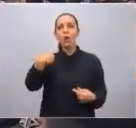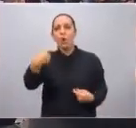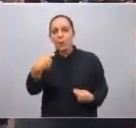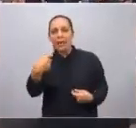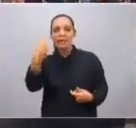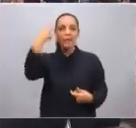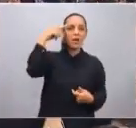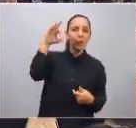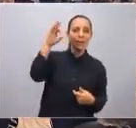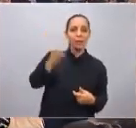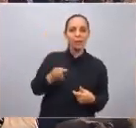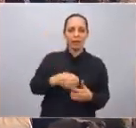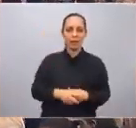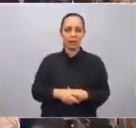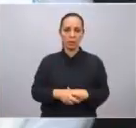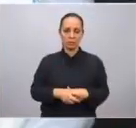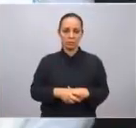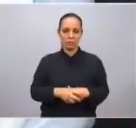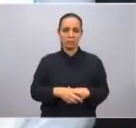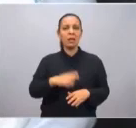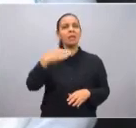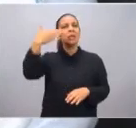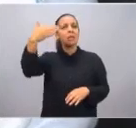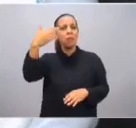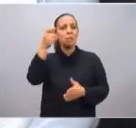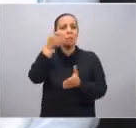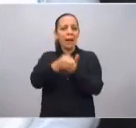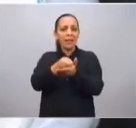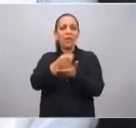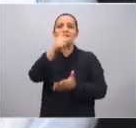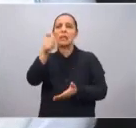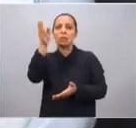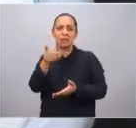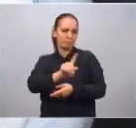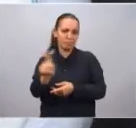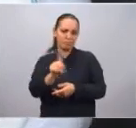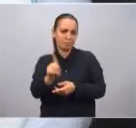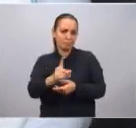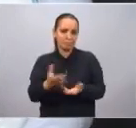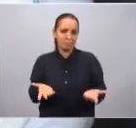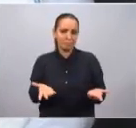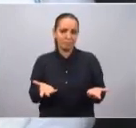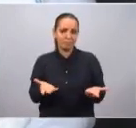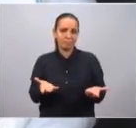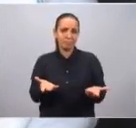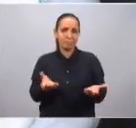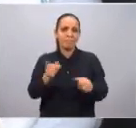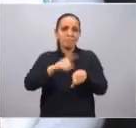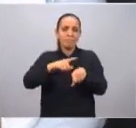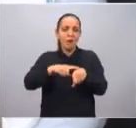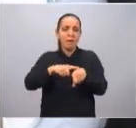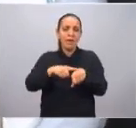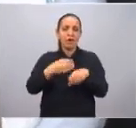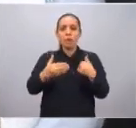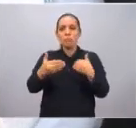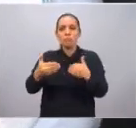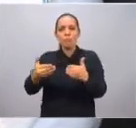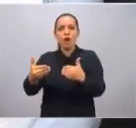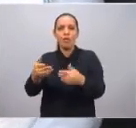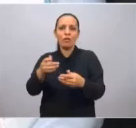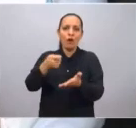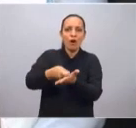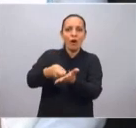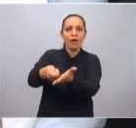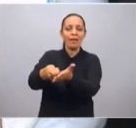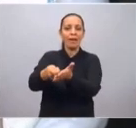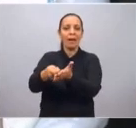90% y pagándole luego no el 100% de su jubilación al terminar las moratorias, sino